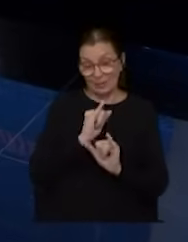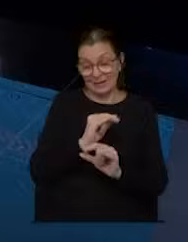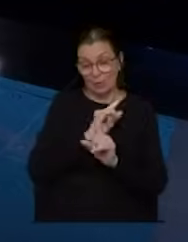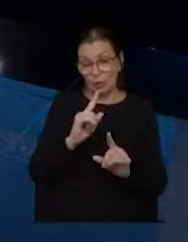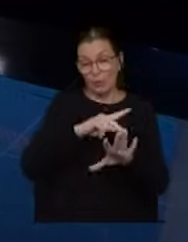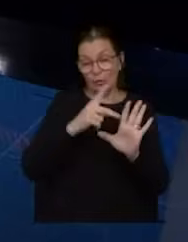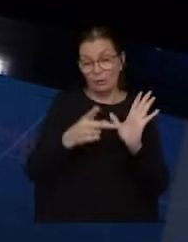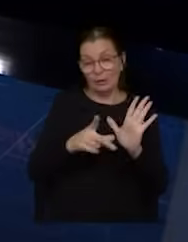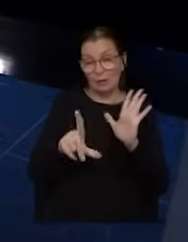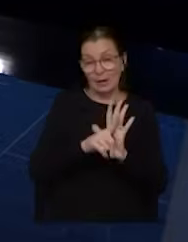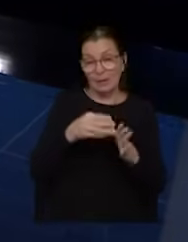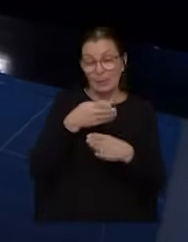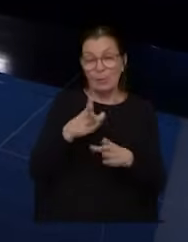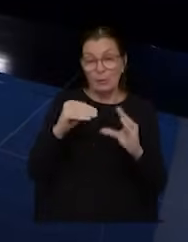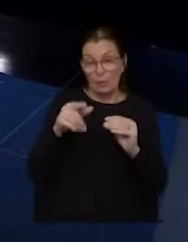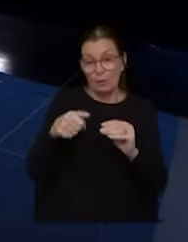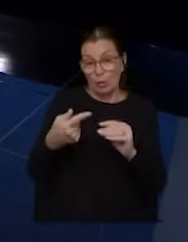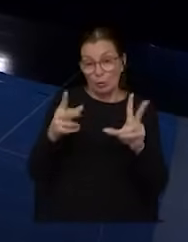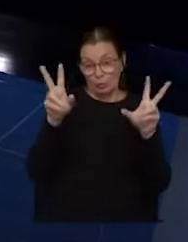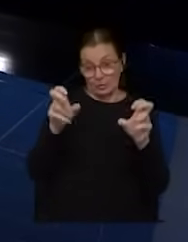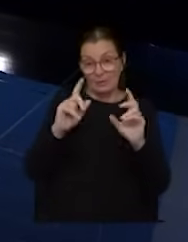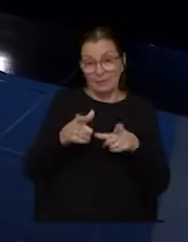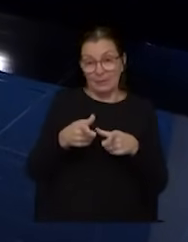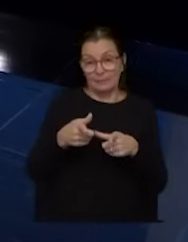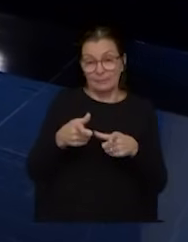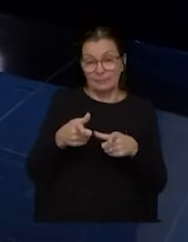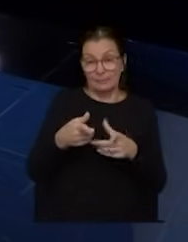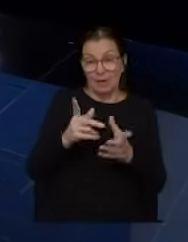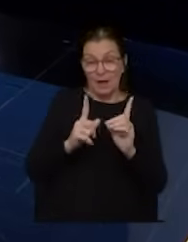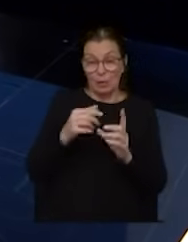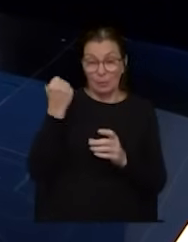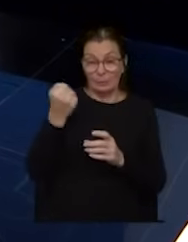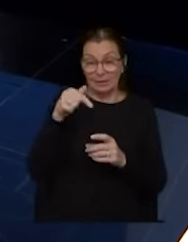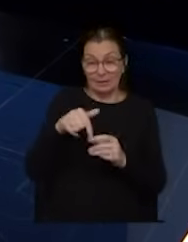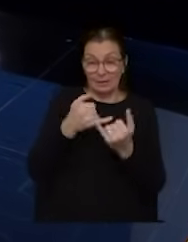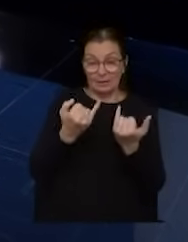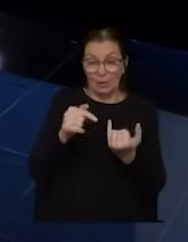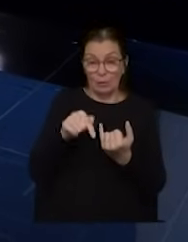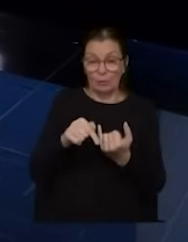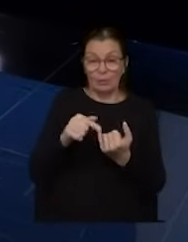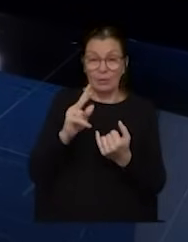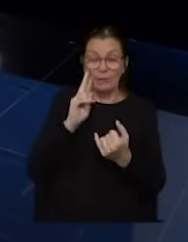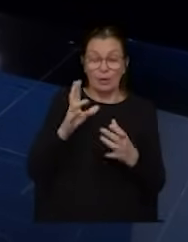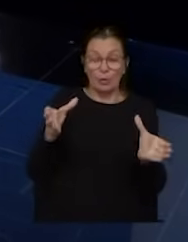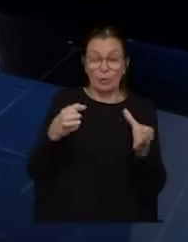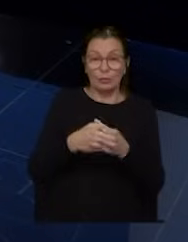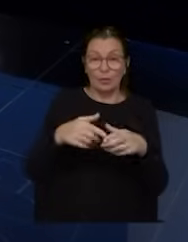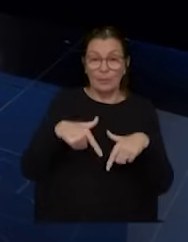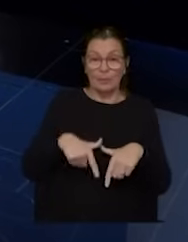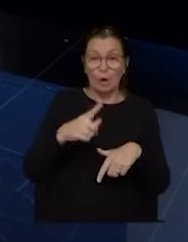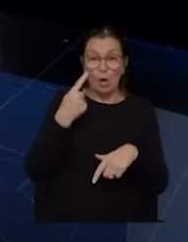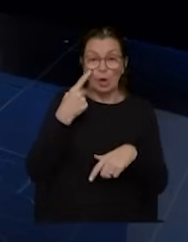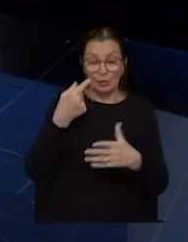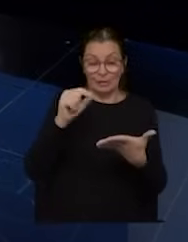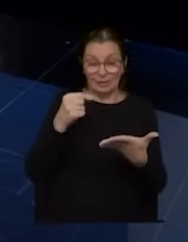proyecto ley de medios ya vamos a estar hablando de ese y otro temas pero un episodio importante en esta jornada tiene que ver con el consejo de ministros Les propongo conocer